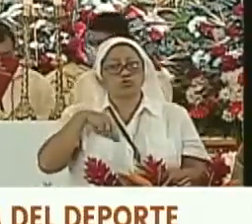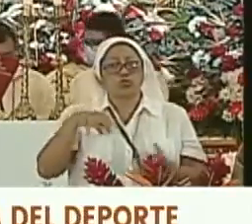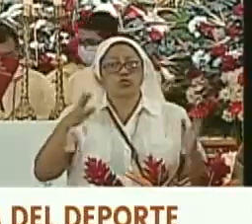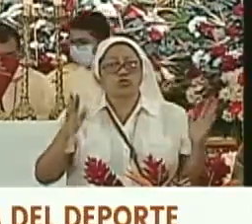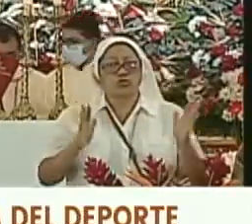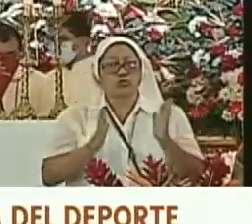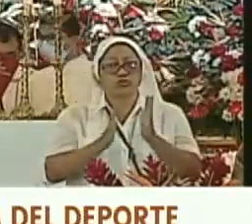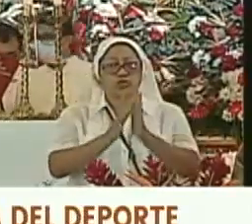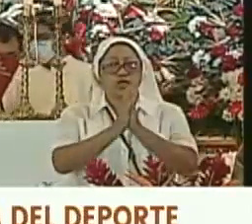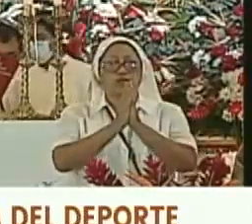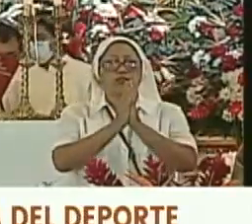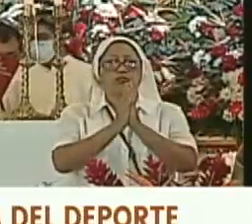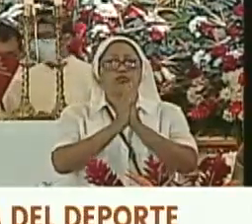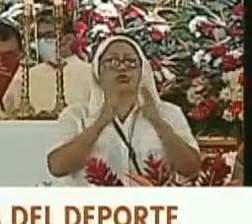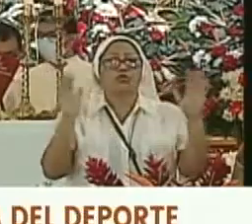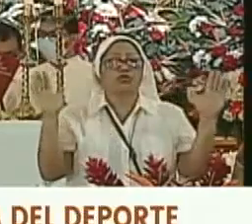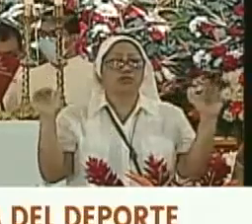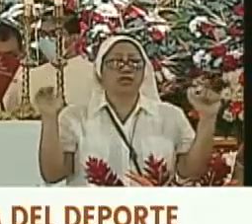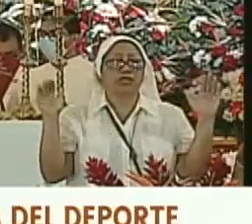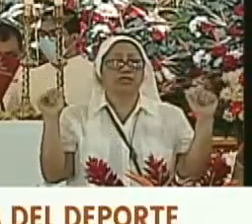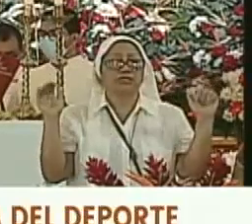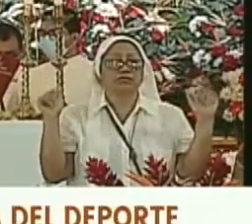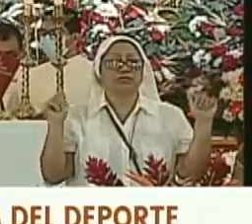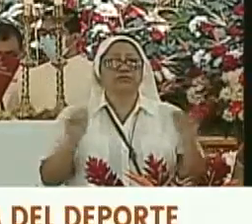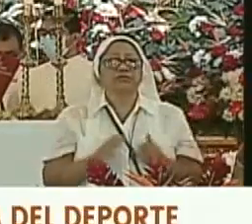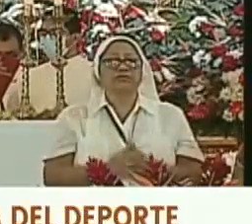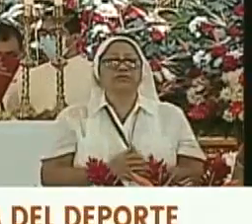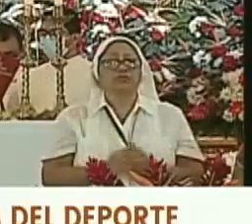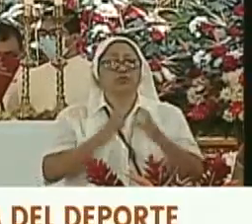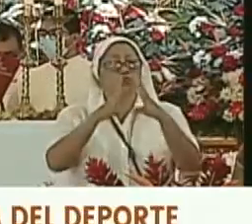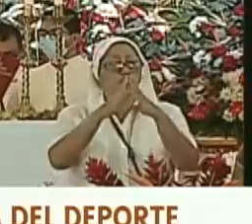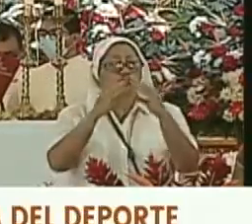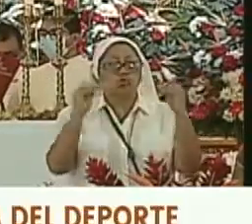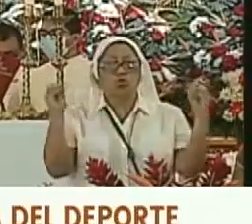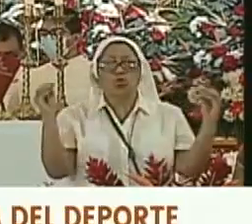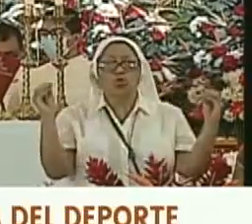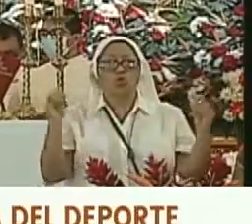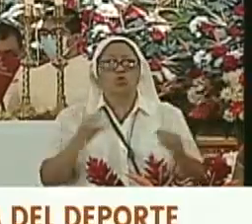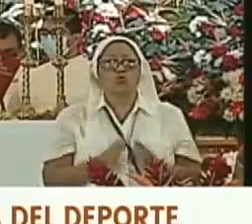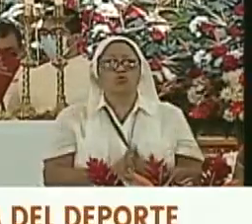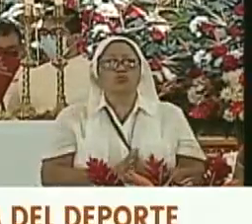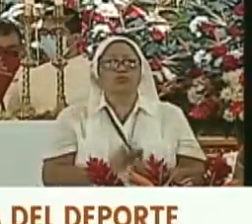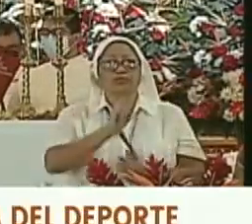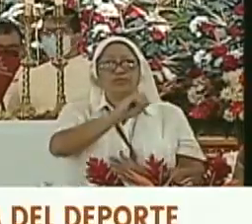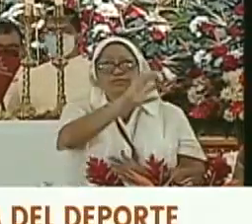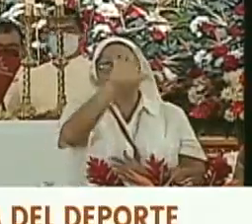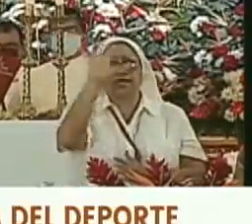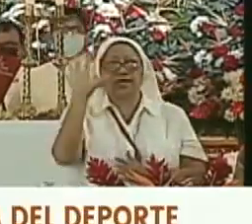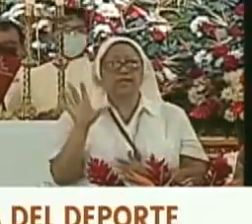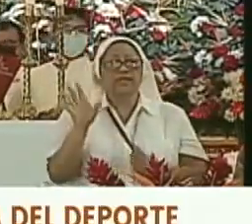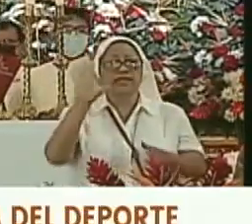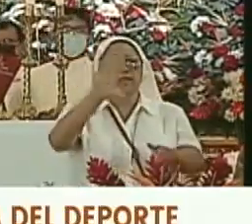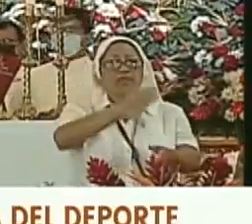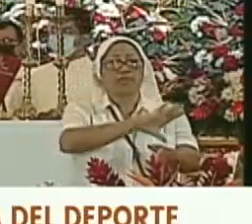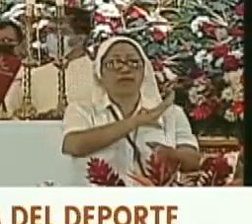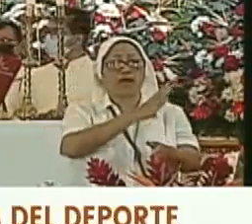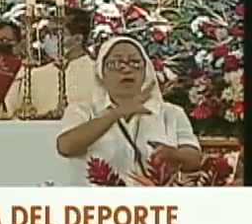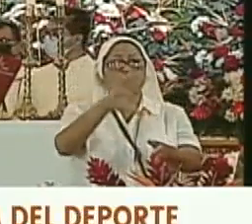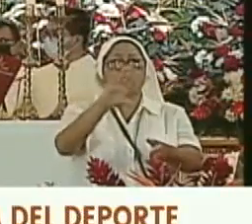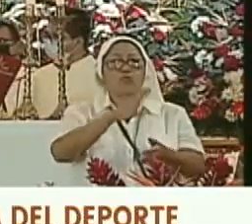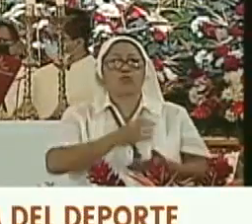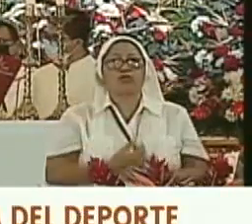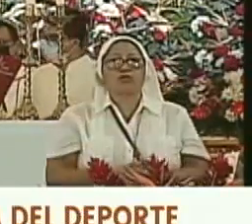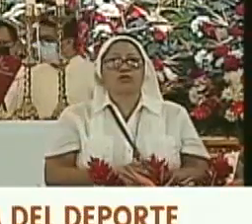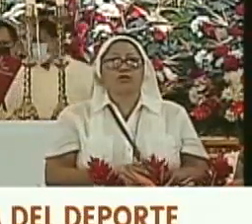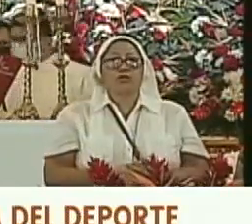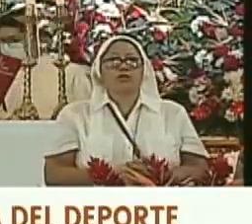arcángeles con los tronos y dominaciones y con todos los coros celestiales cantamos sin cesar el himno de